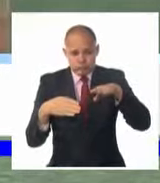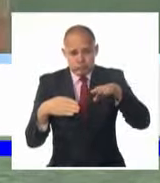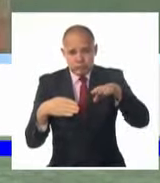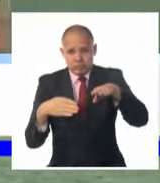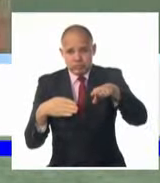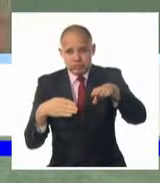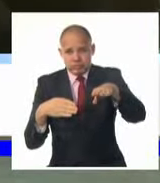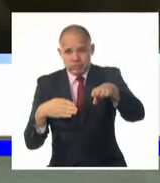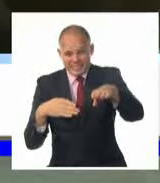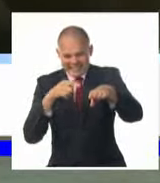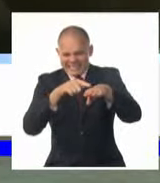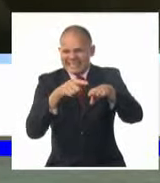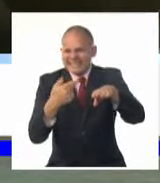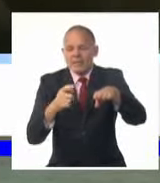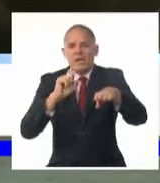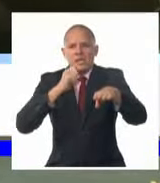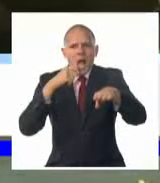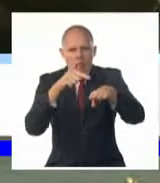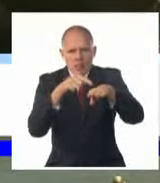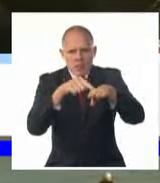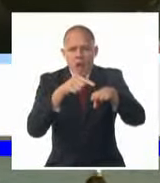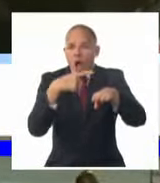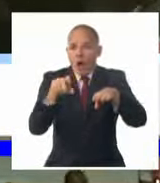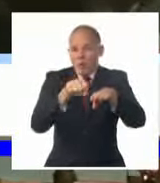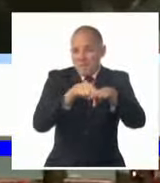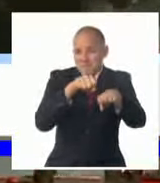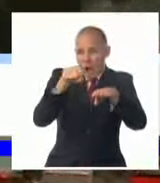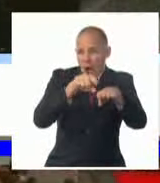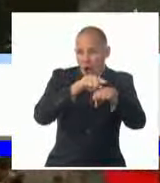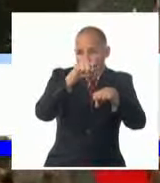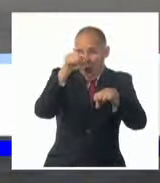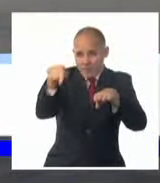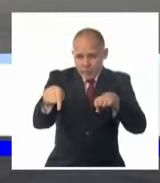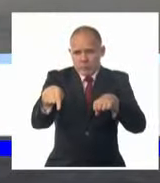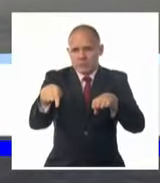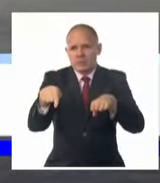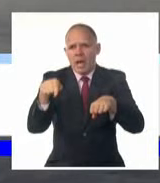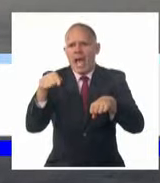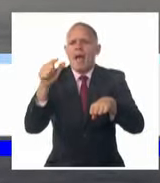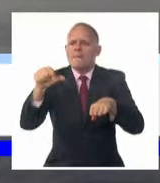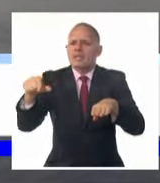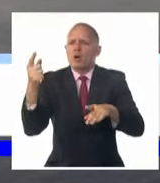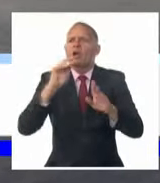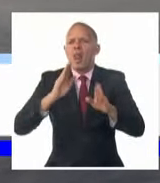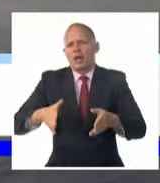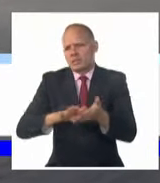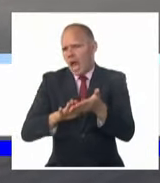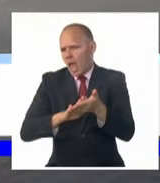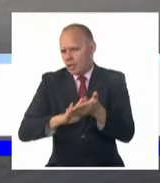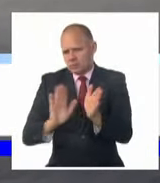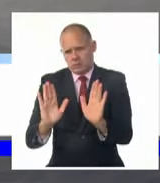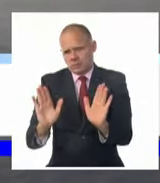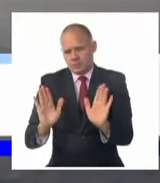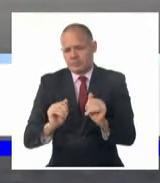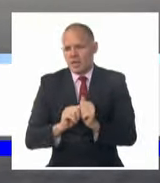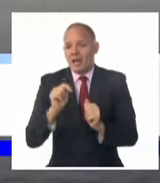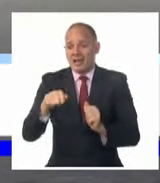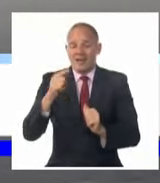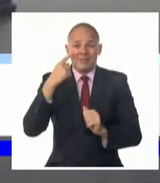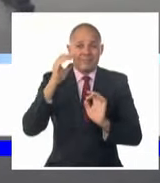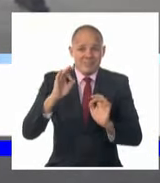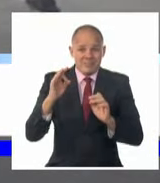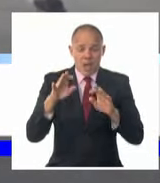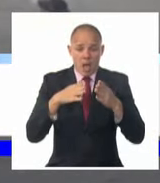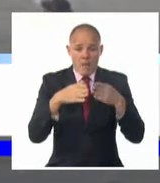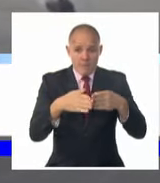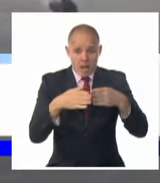Yemen. No se reportaron daños de gravedad y ningún tripulante resultó herido. La noticia la difundió el Comando Central de Estados Unidos. Los